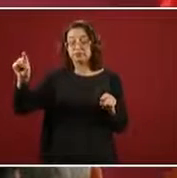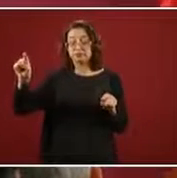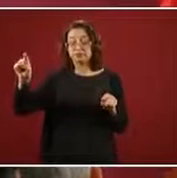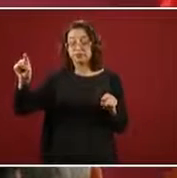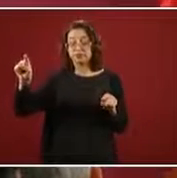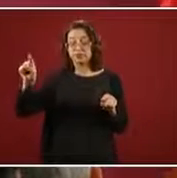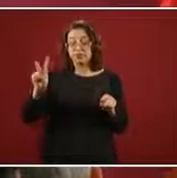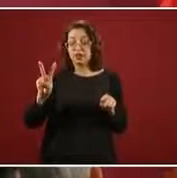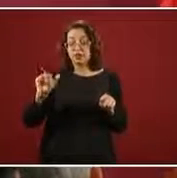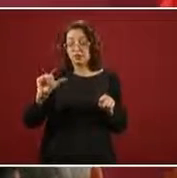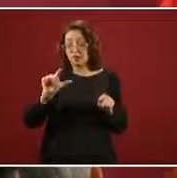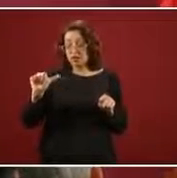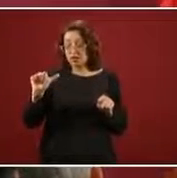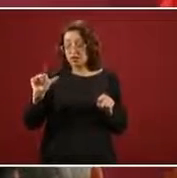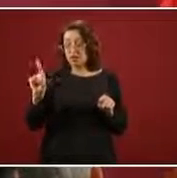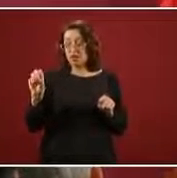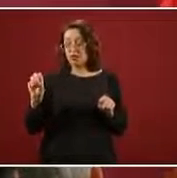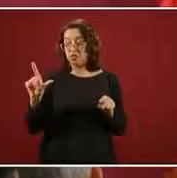Valladolid